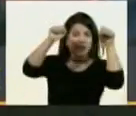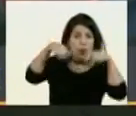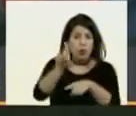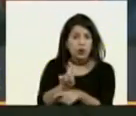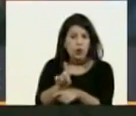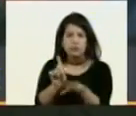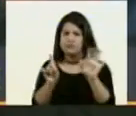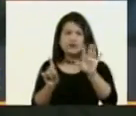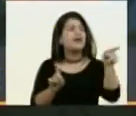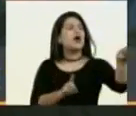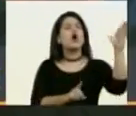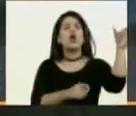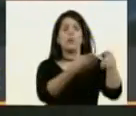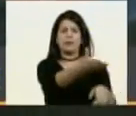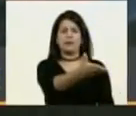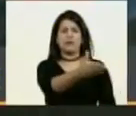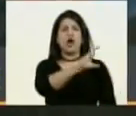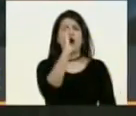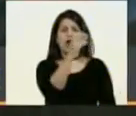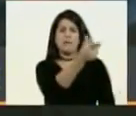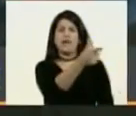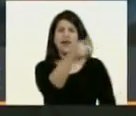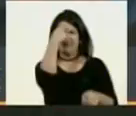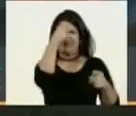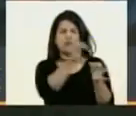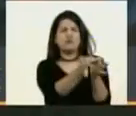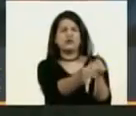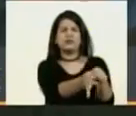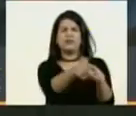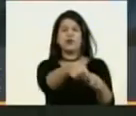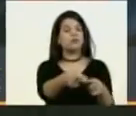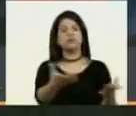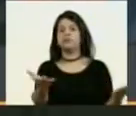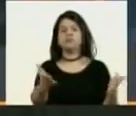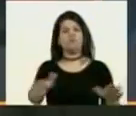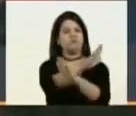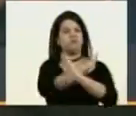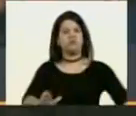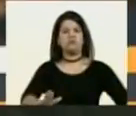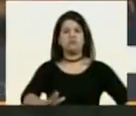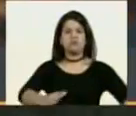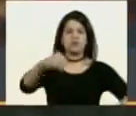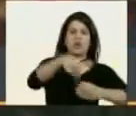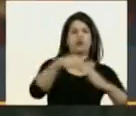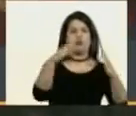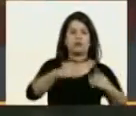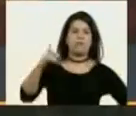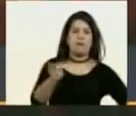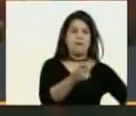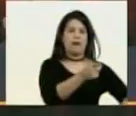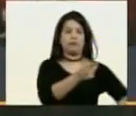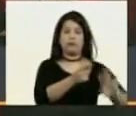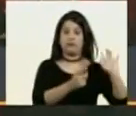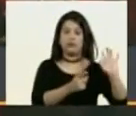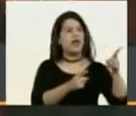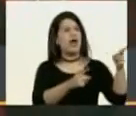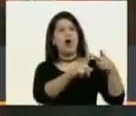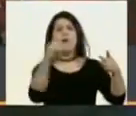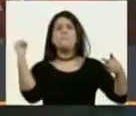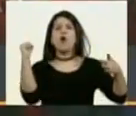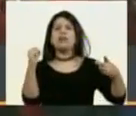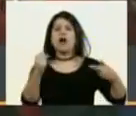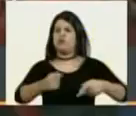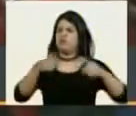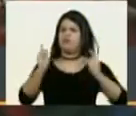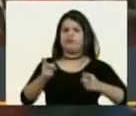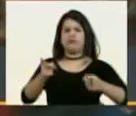acaba en Buenaventura de dictar toque de queda y revisando documentos en el 2013, suspendió garantías en Bogotá. ¿Y dónde estaba la